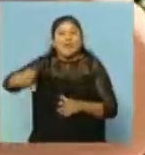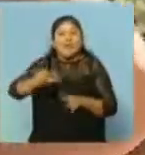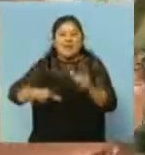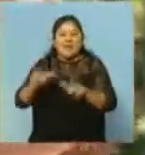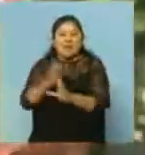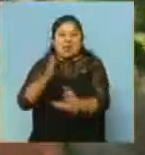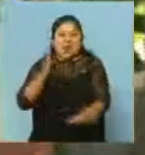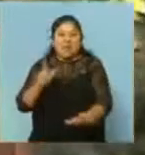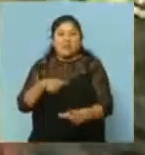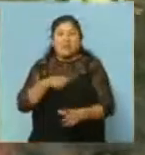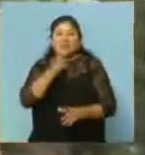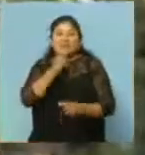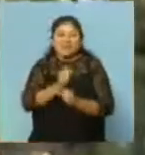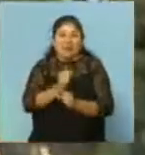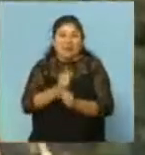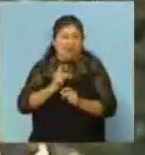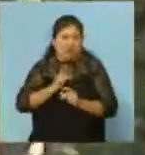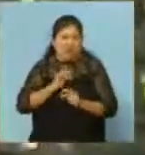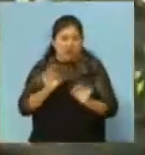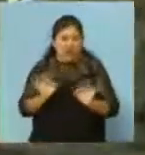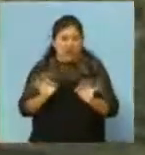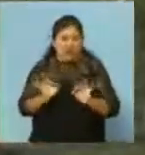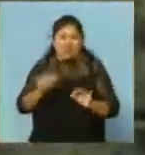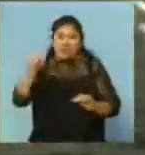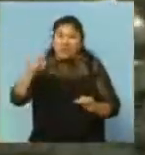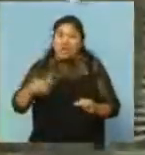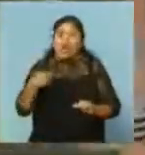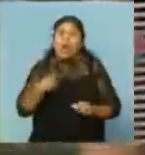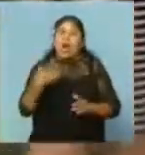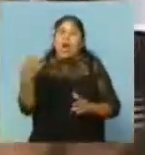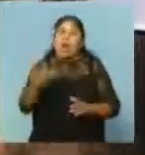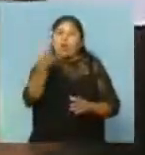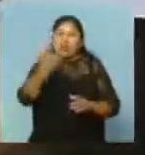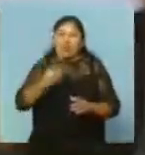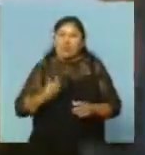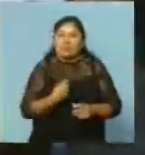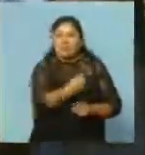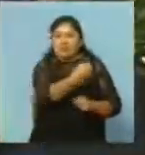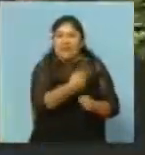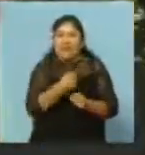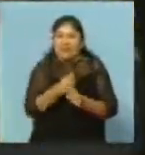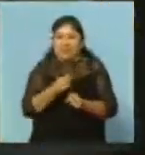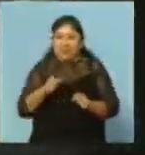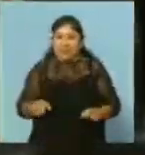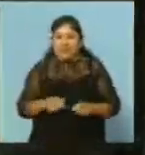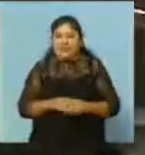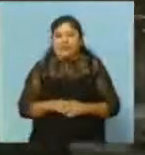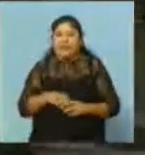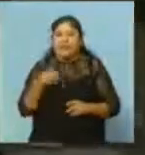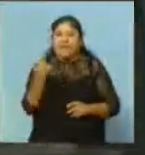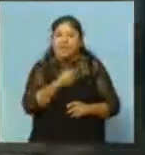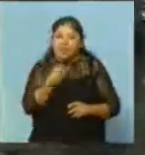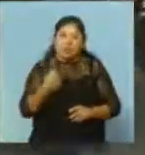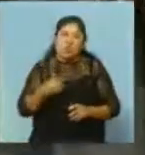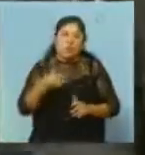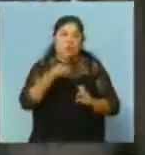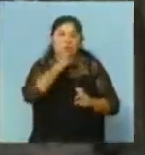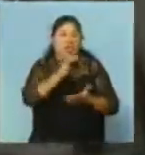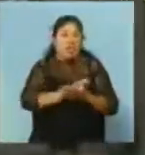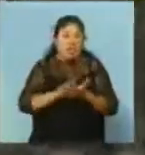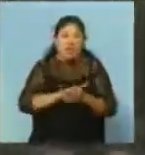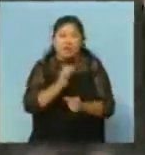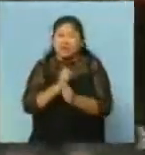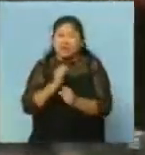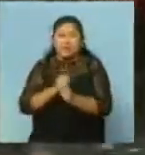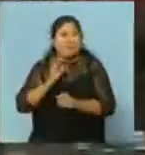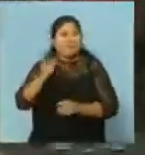¿Cómo le va? Buenas tardes. Hola, buenas tardes, sí, es verdad. No tenemos trabajo, fuimos inclusive por diferentes regiones, Humahuaca, Urubamba